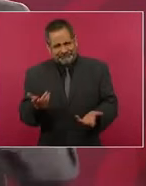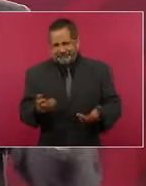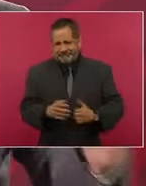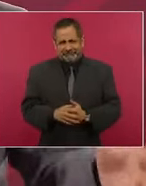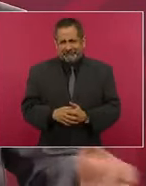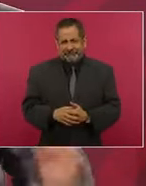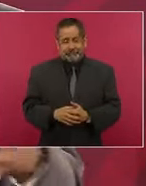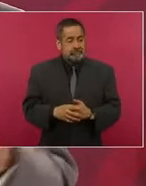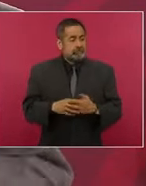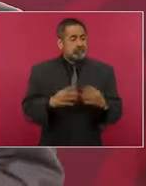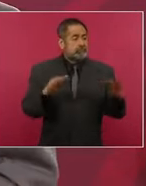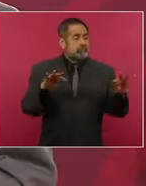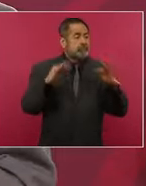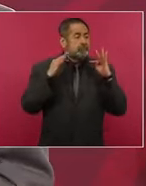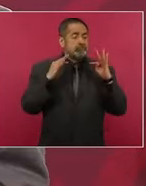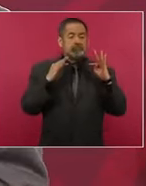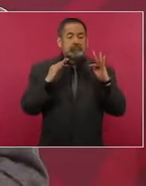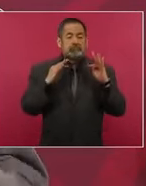Vivir rodeado de